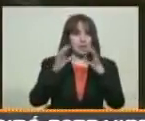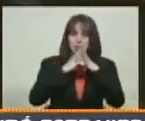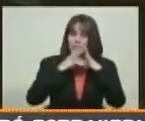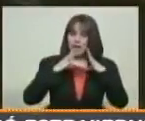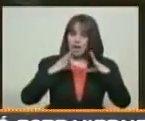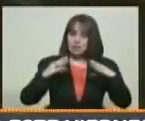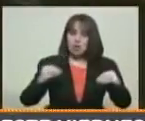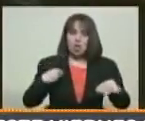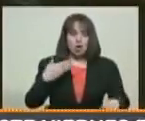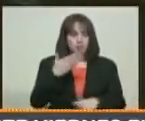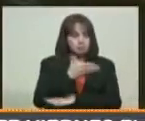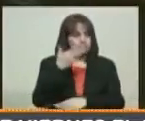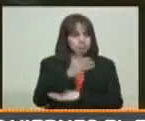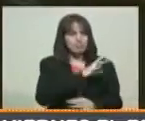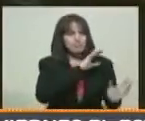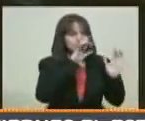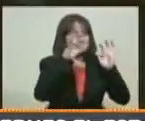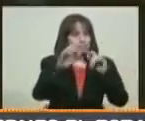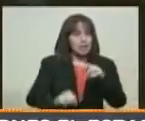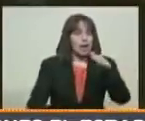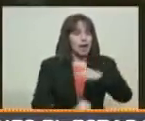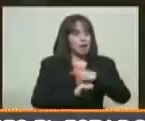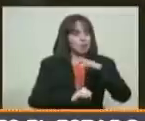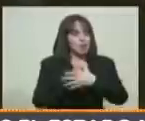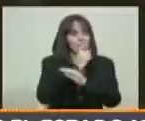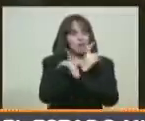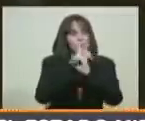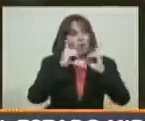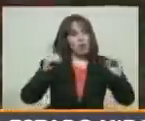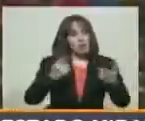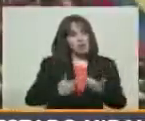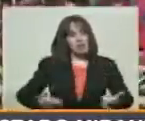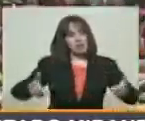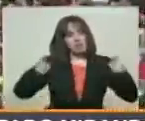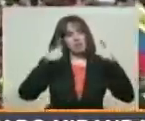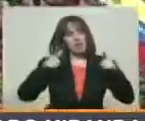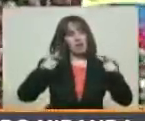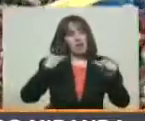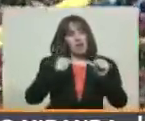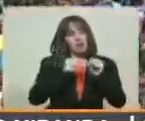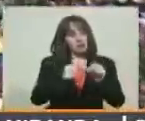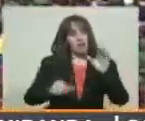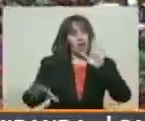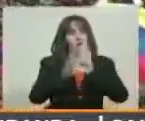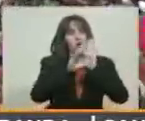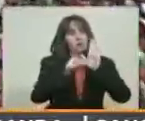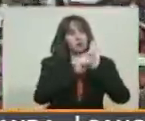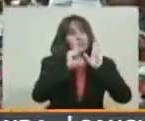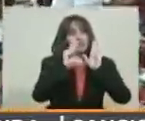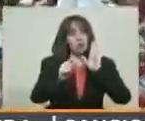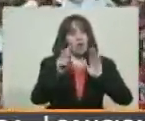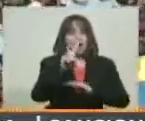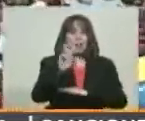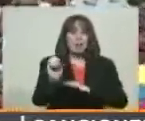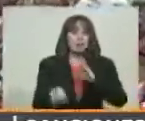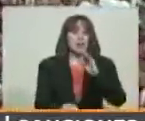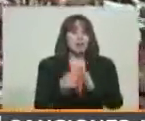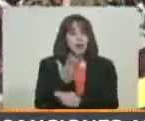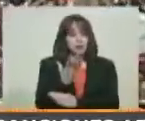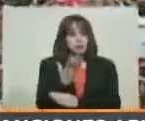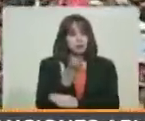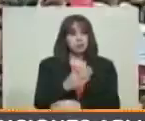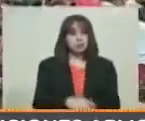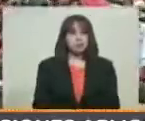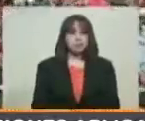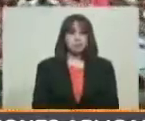los que salgan a votar, a apoyar la democracia, la libertad y la constitución el 20 de mayo.